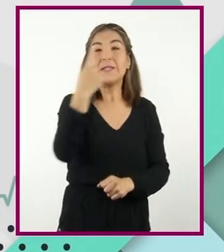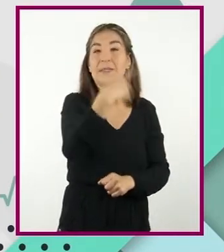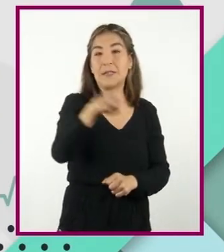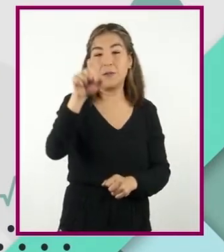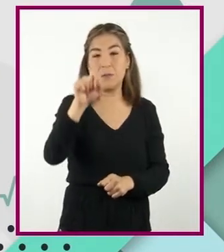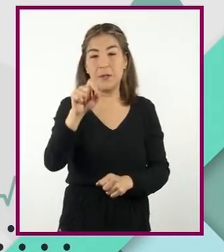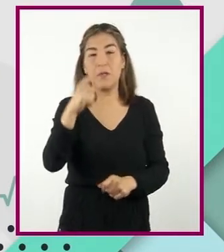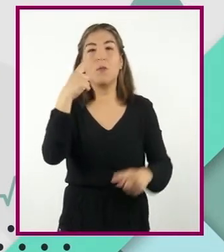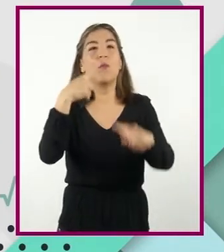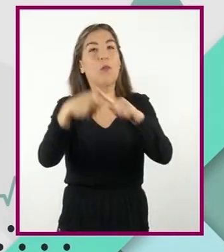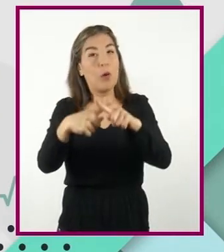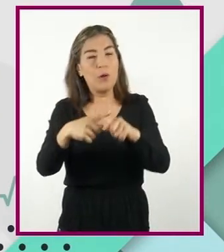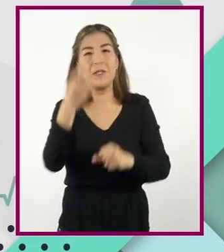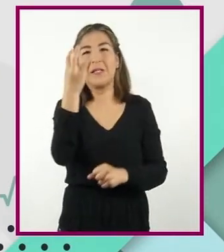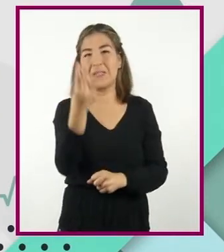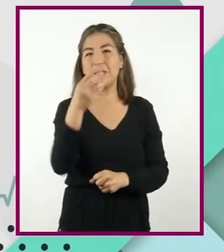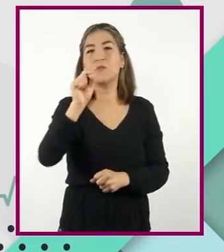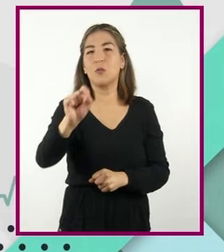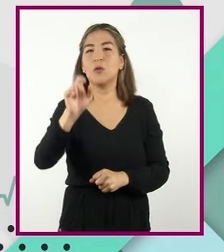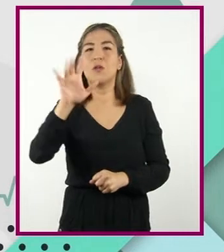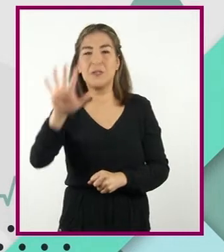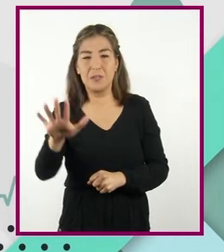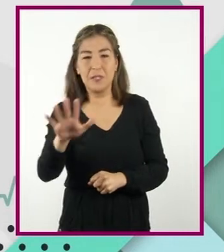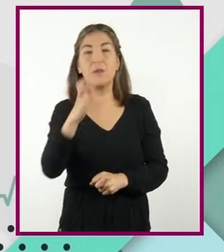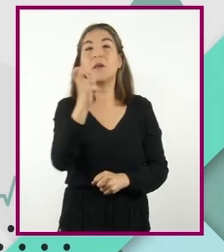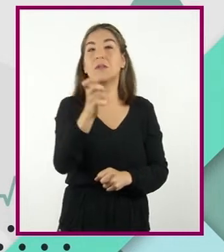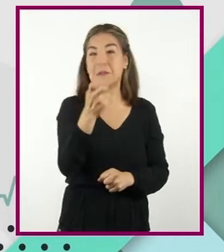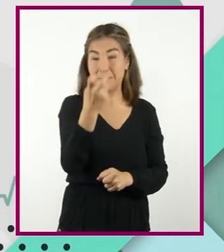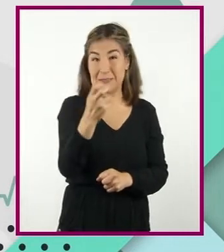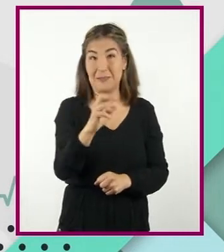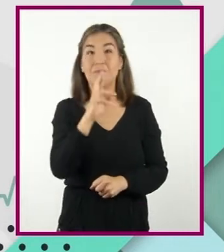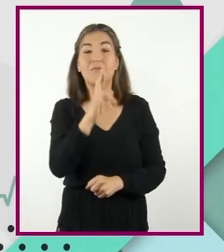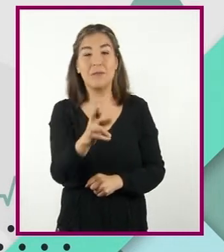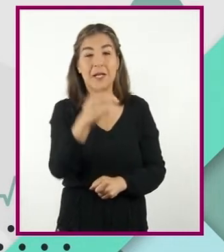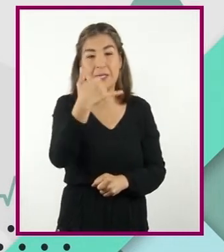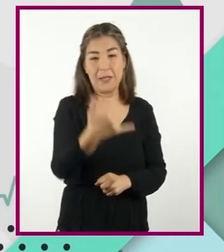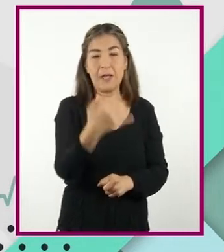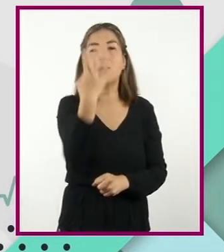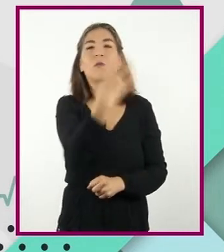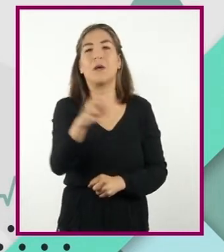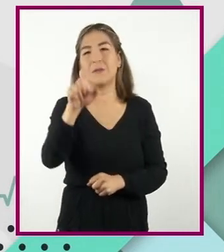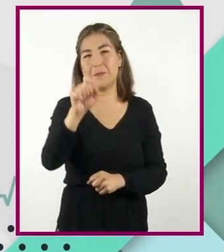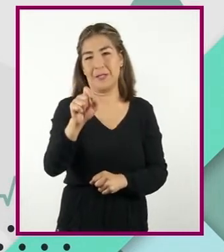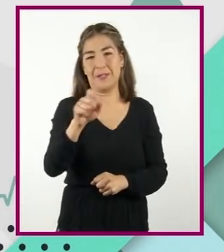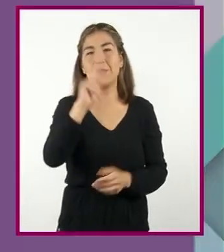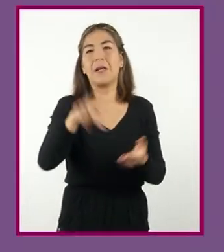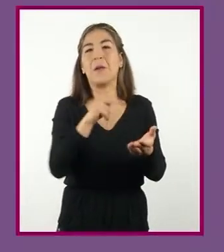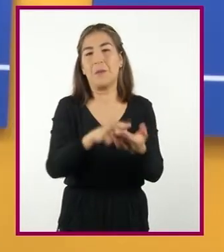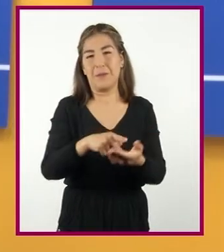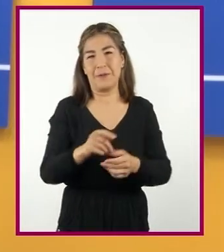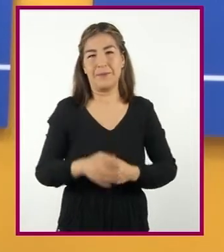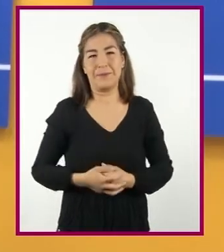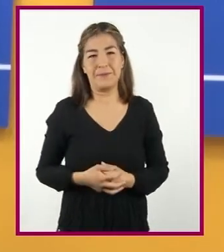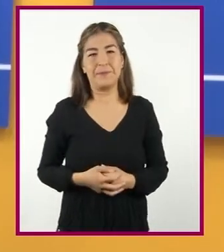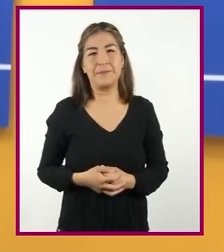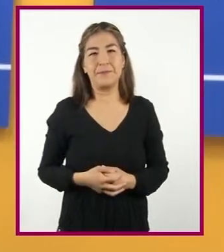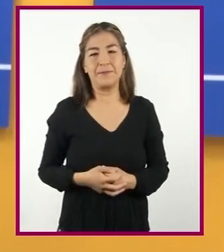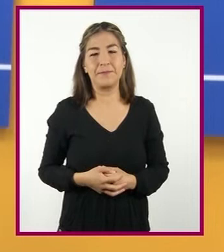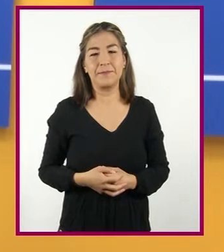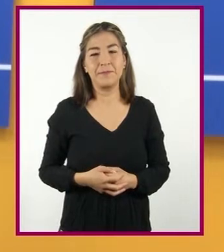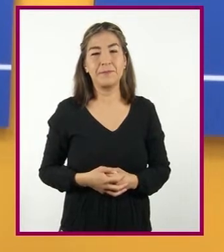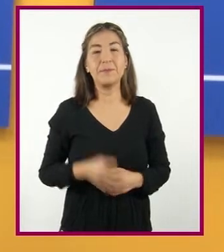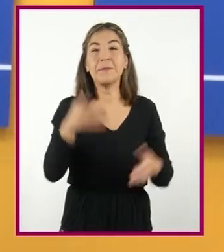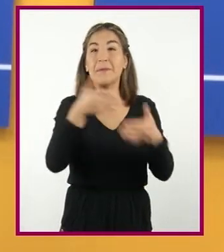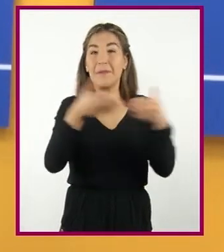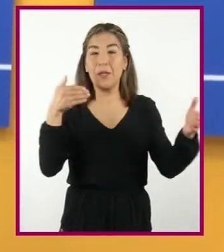por 3.5, encontrando que Y es igual a 420 kilómetros. Antes de